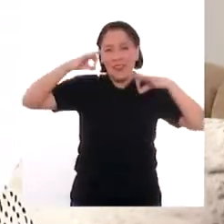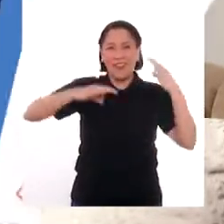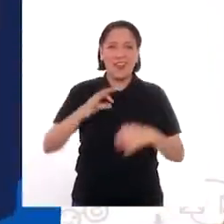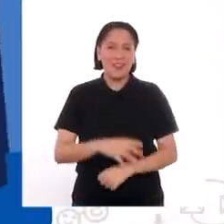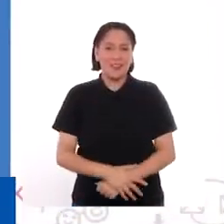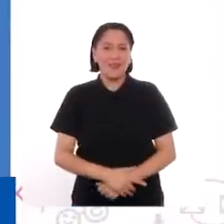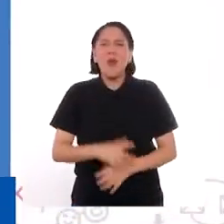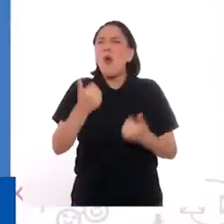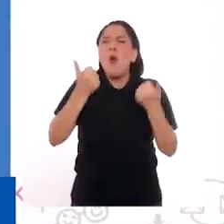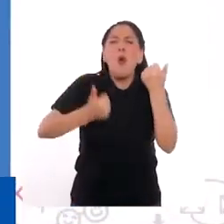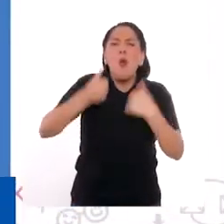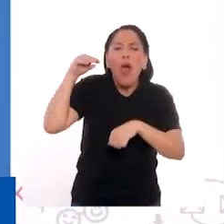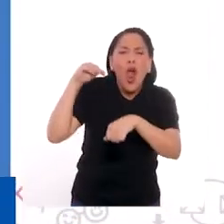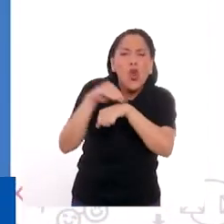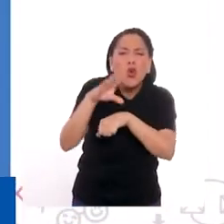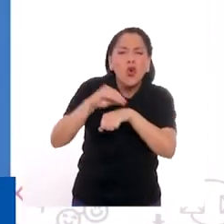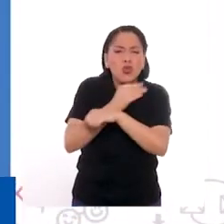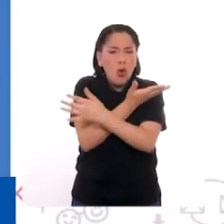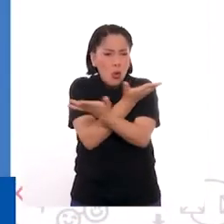teatro.